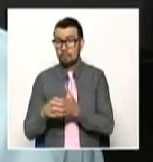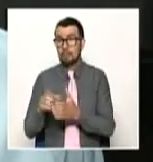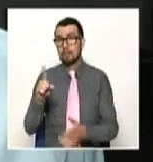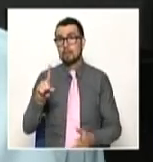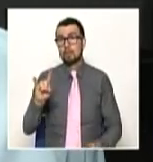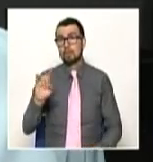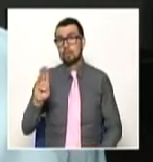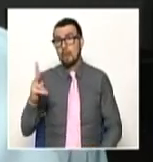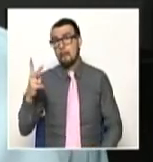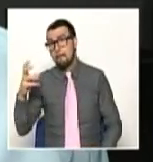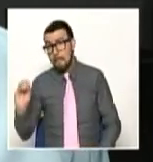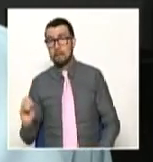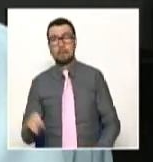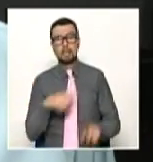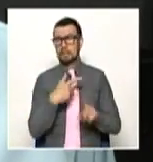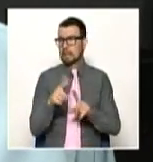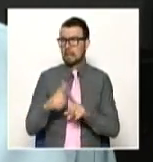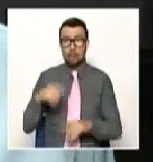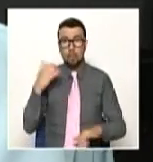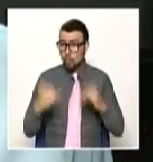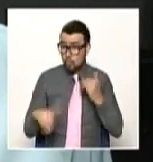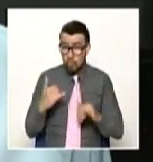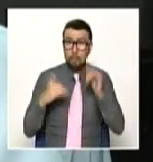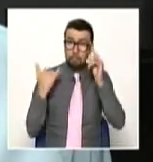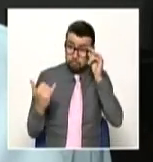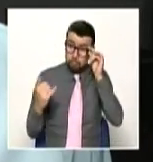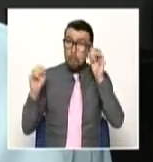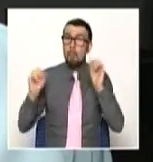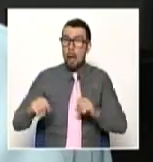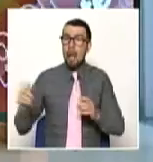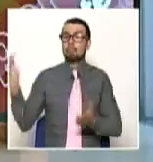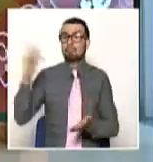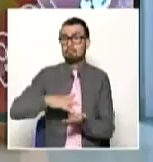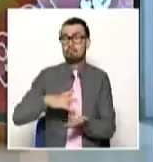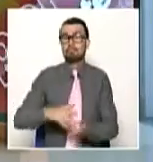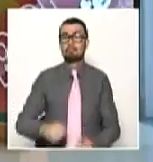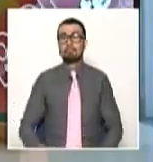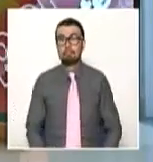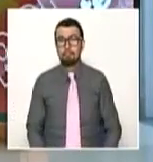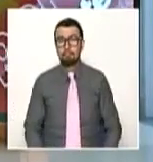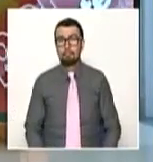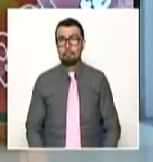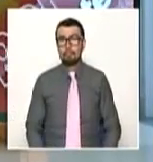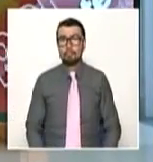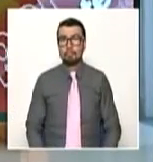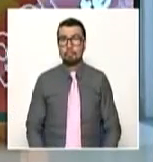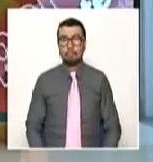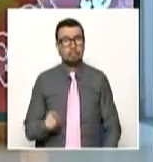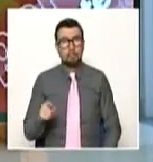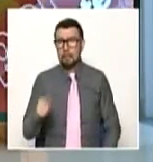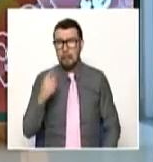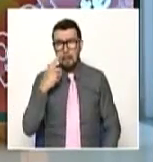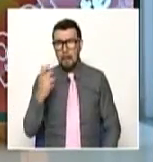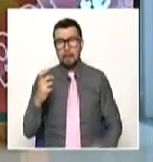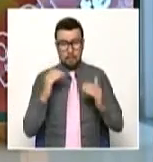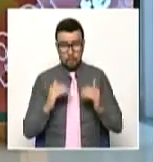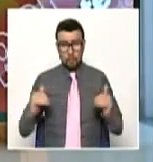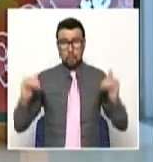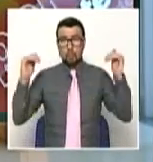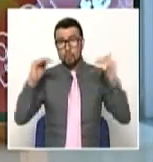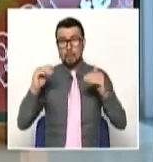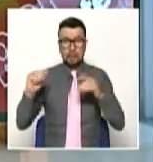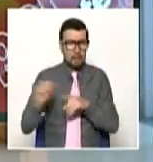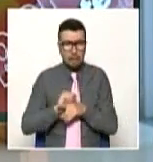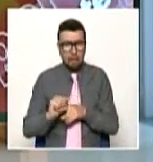del equipo profesional que no estén jugando, que puedan participar ahí. Elevar al máximo el rendimiento de los deportistas es